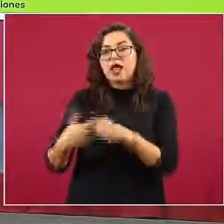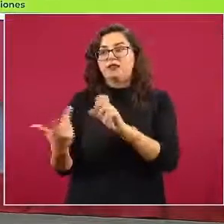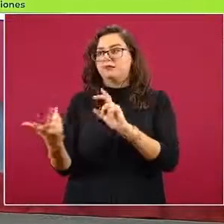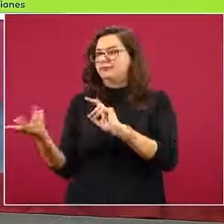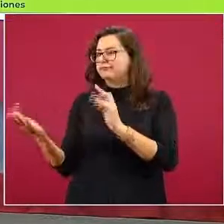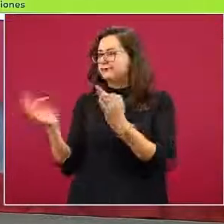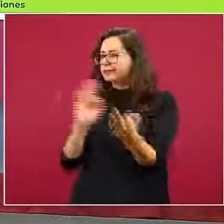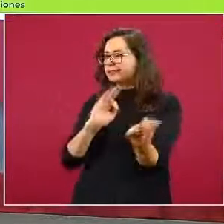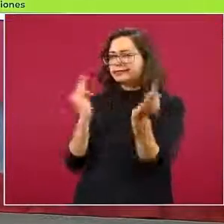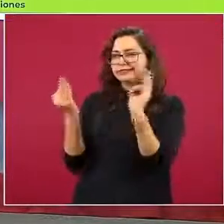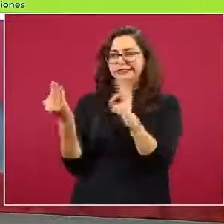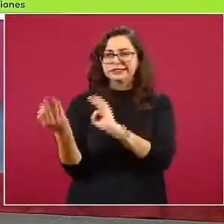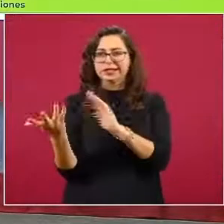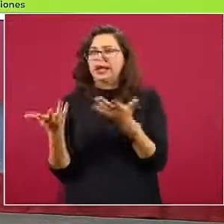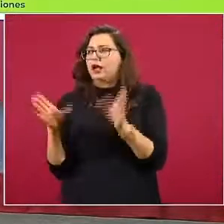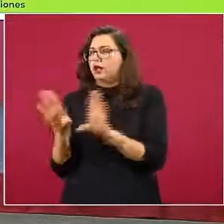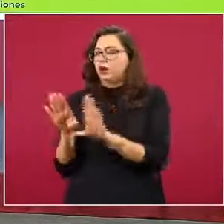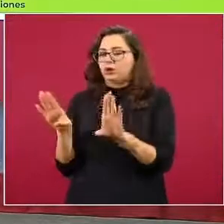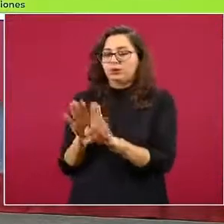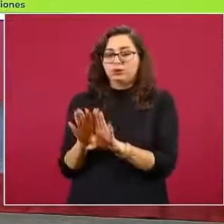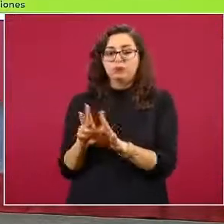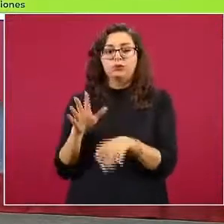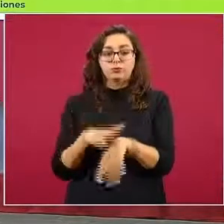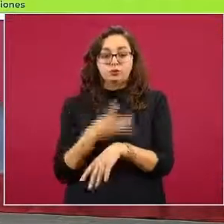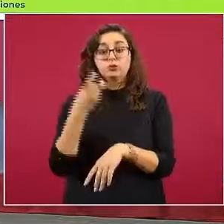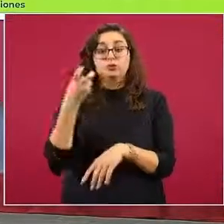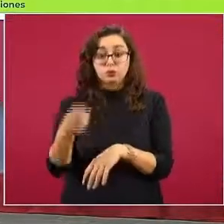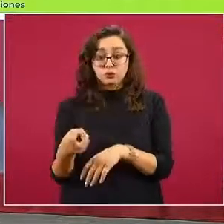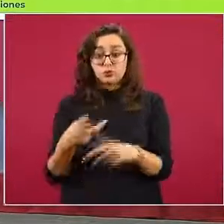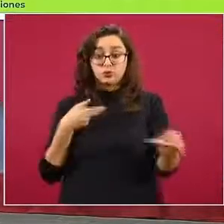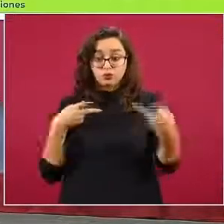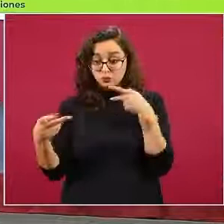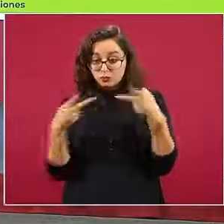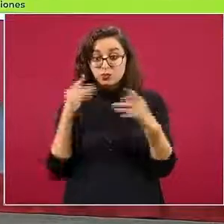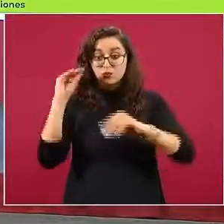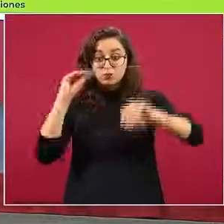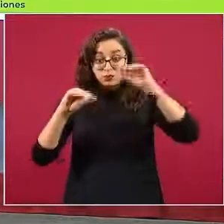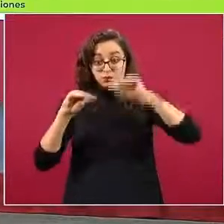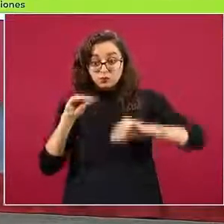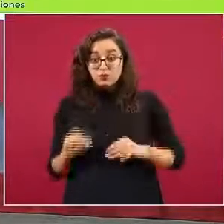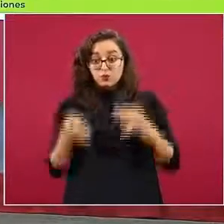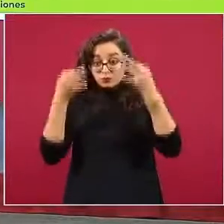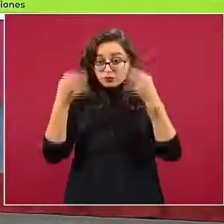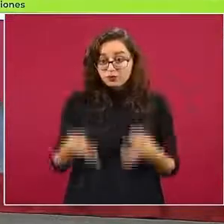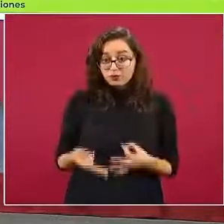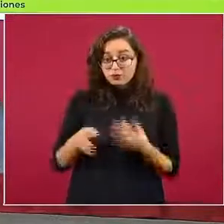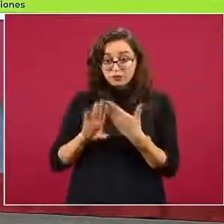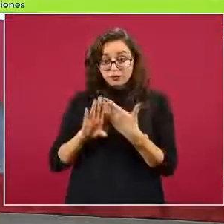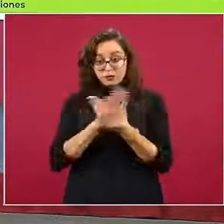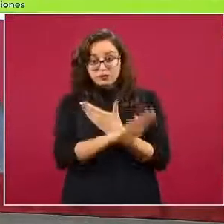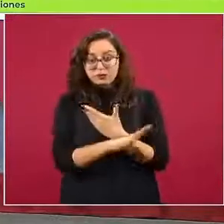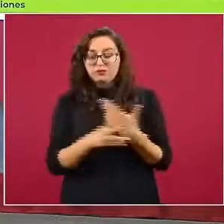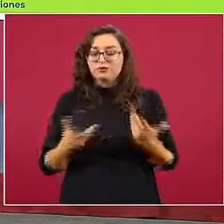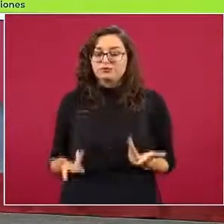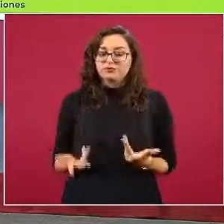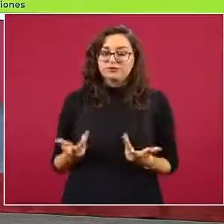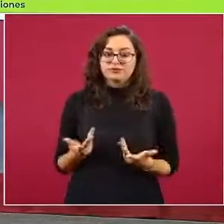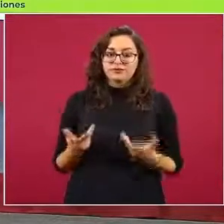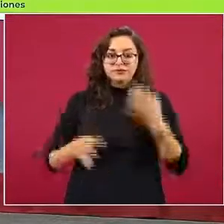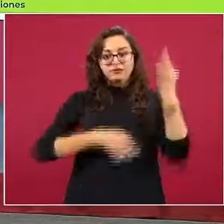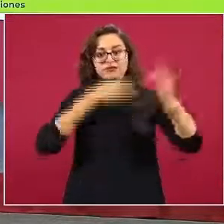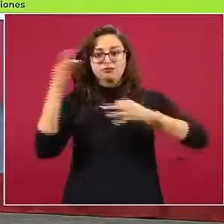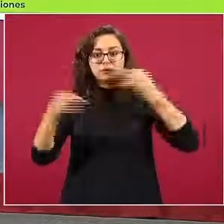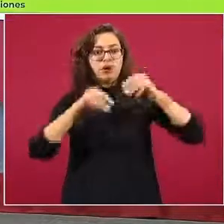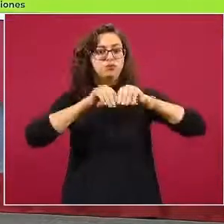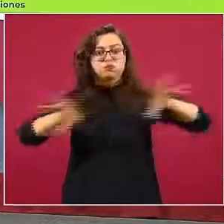vecindario. Por eso, para tener una estrategia adecuada para prevención va más allá de lo que a lo mejor hemos visto que es la campaña.